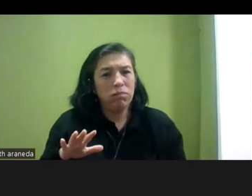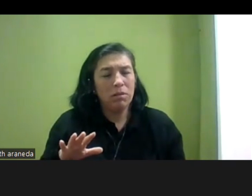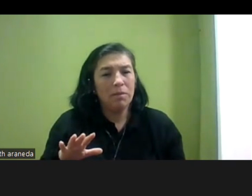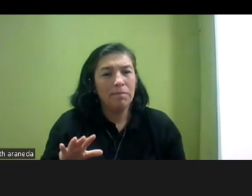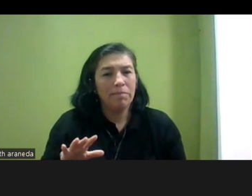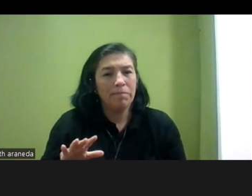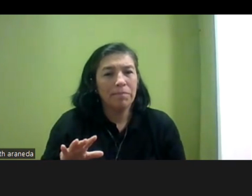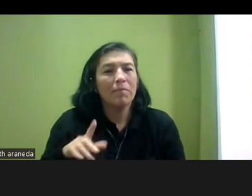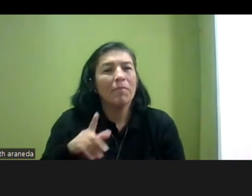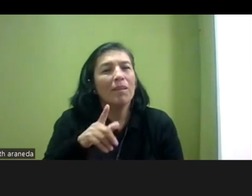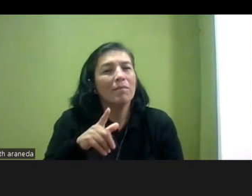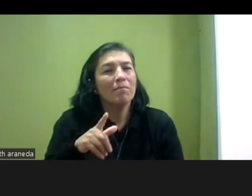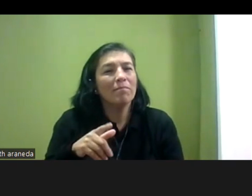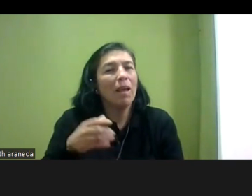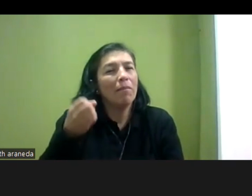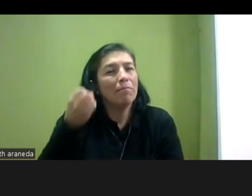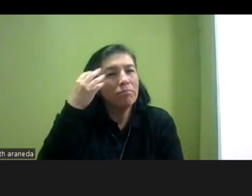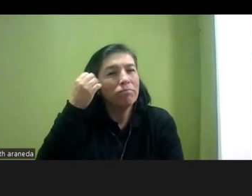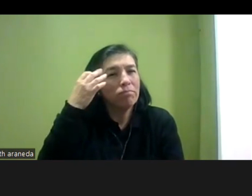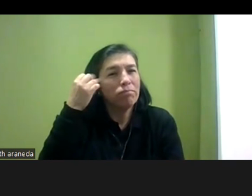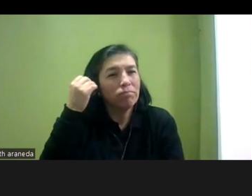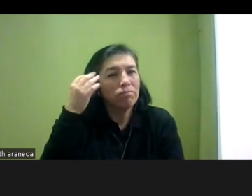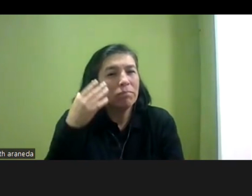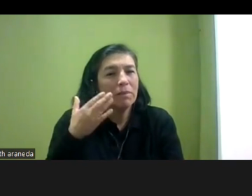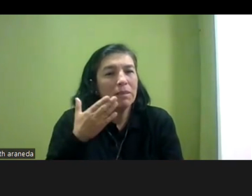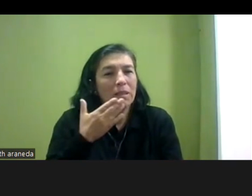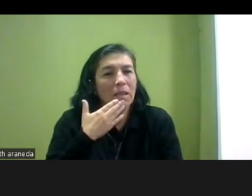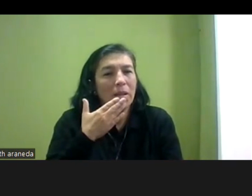un aprendizaje, y más que un aprendizaje,